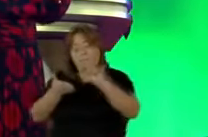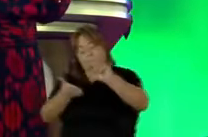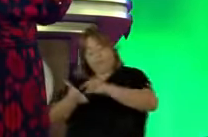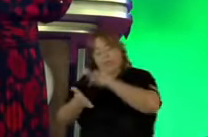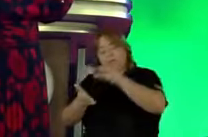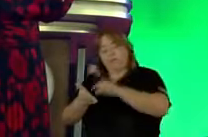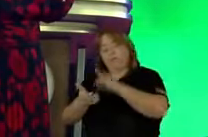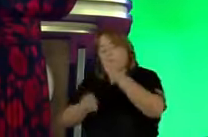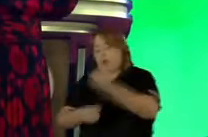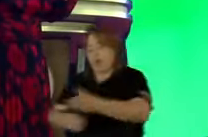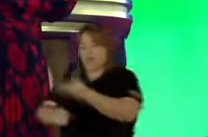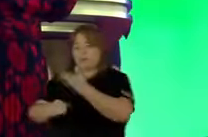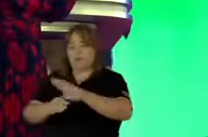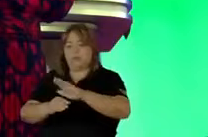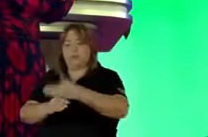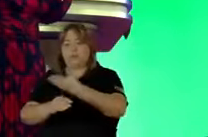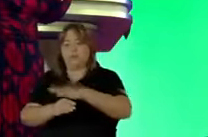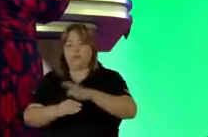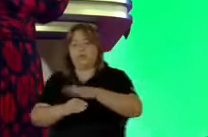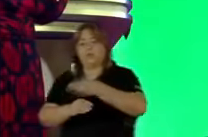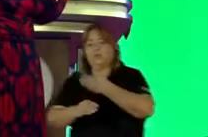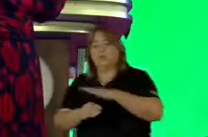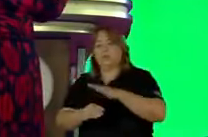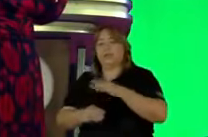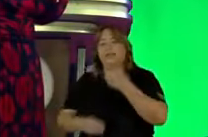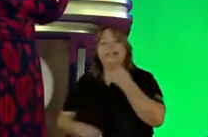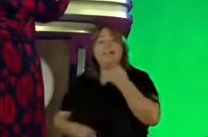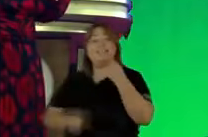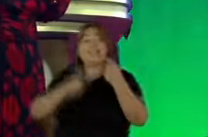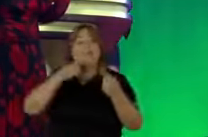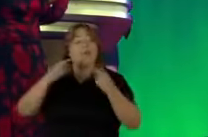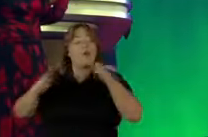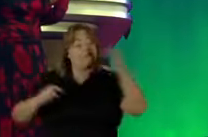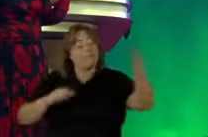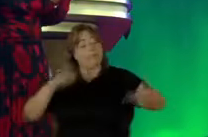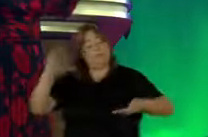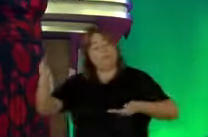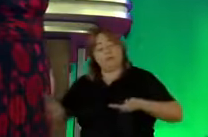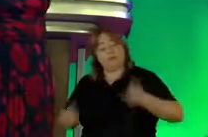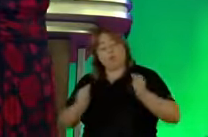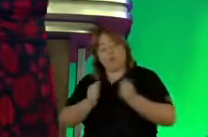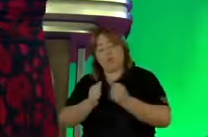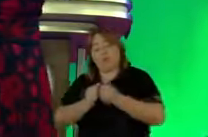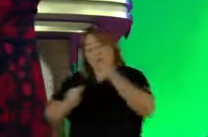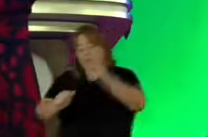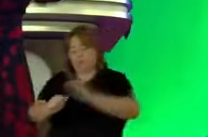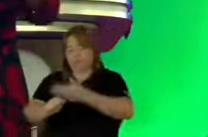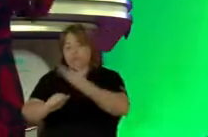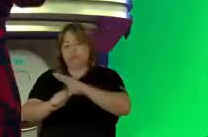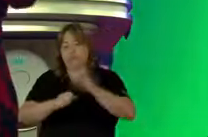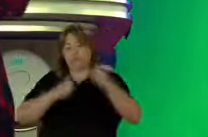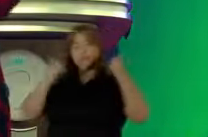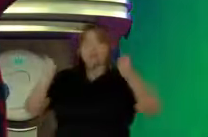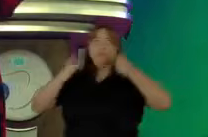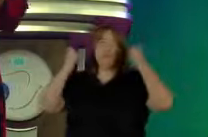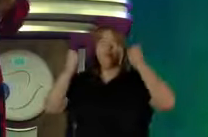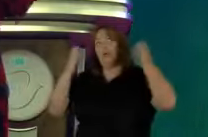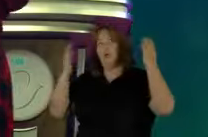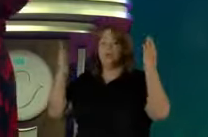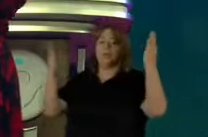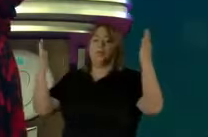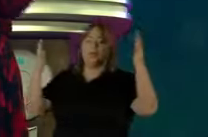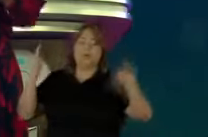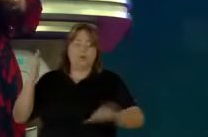coro, pues daremos bienvenida con canción. Por otro